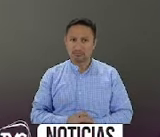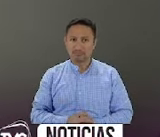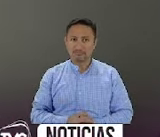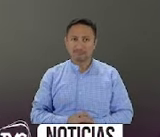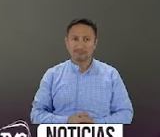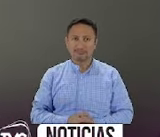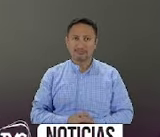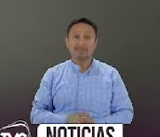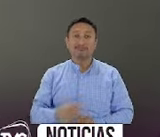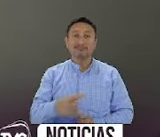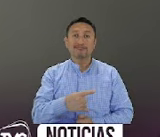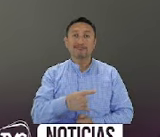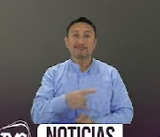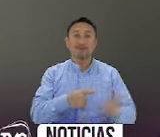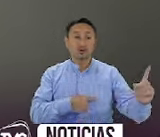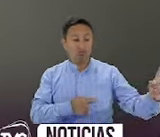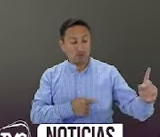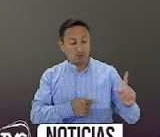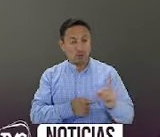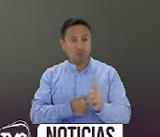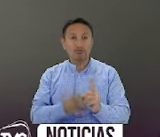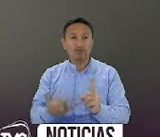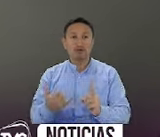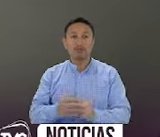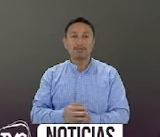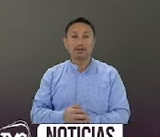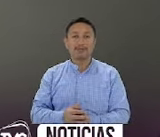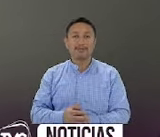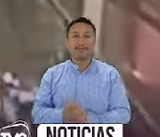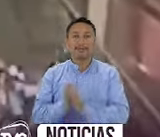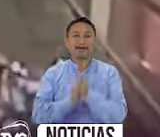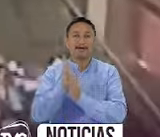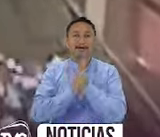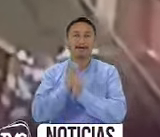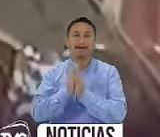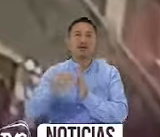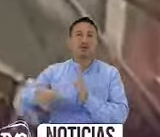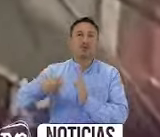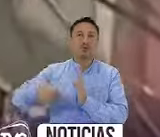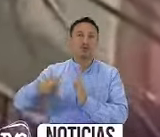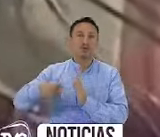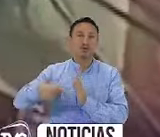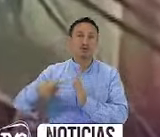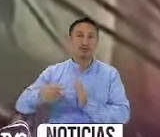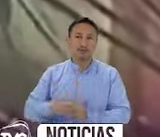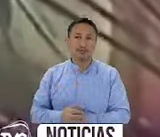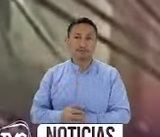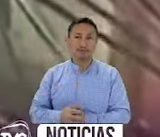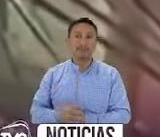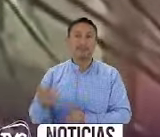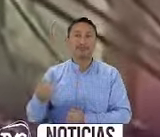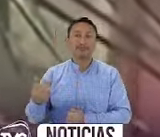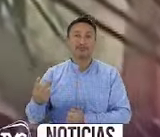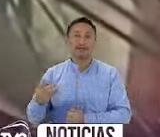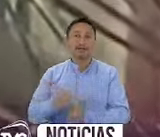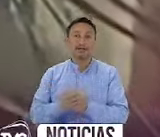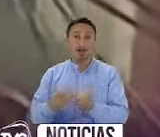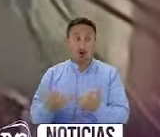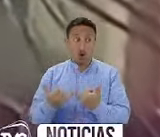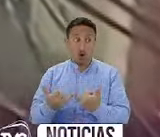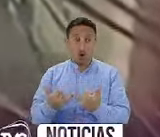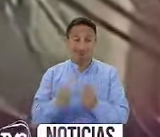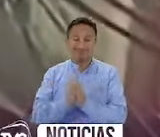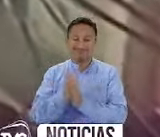al lugar. Y ahora, por el premio mayor, el generador, que para ellos parece haberse convertido en el pan de cada